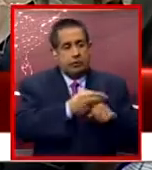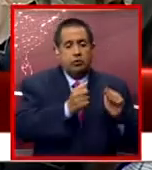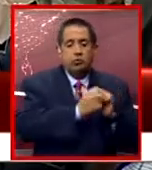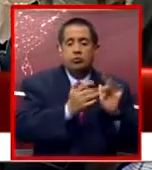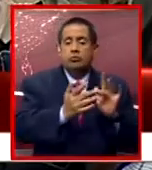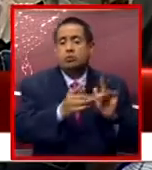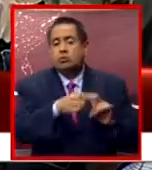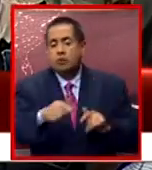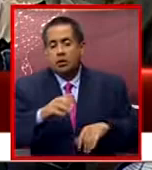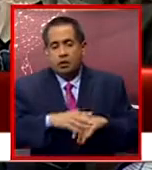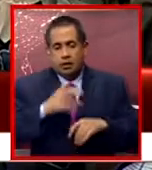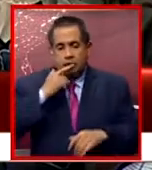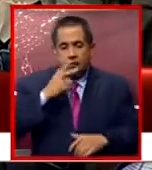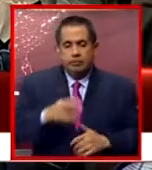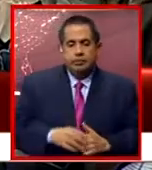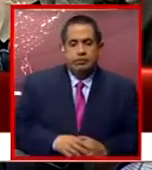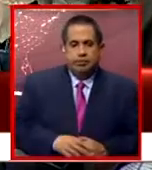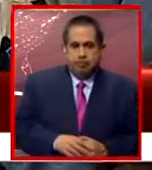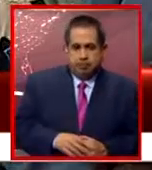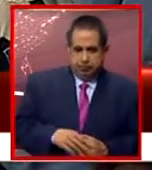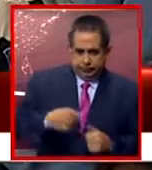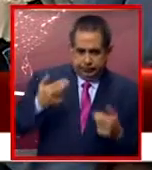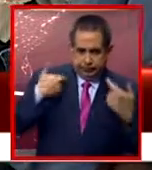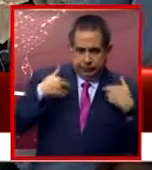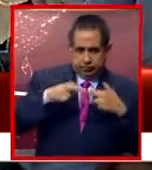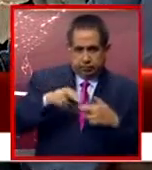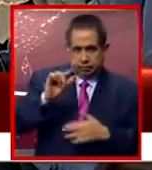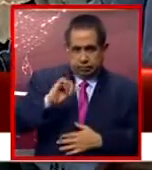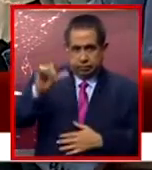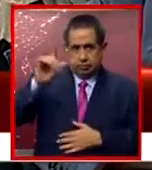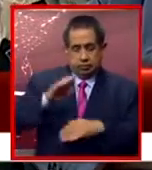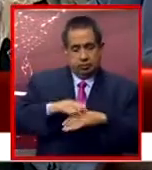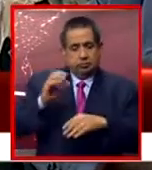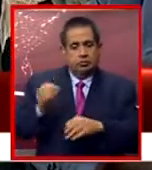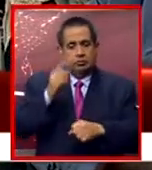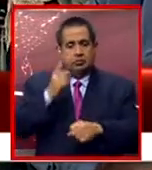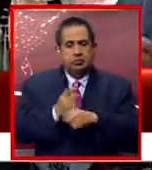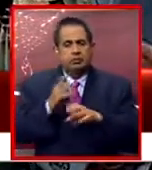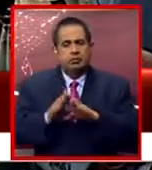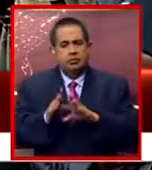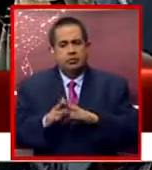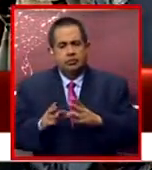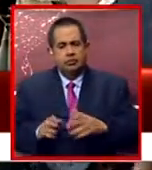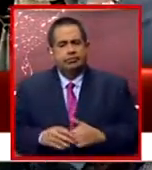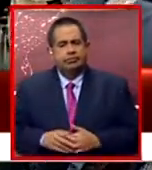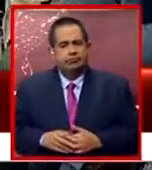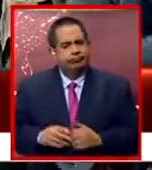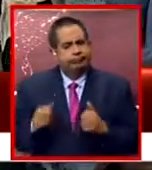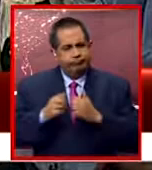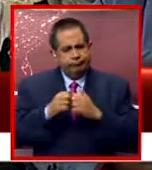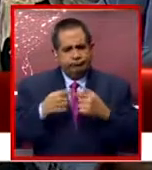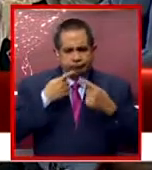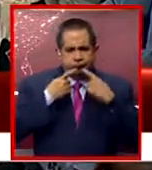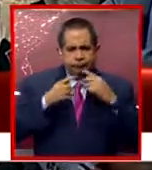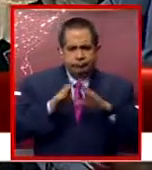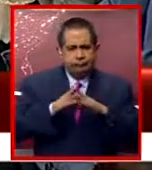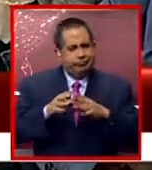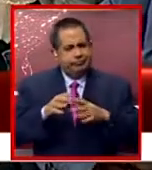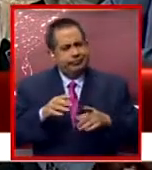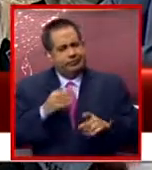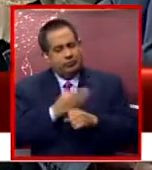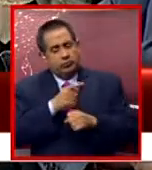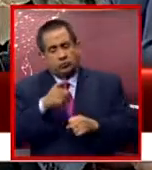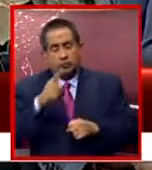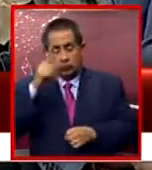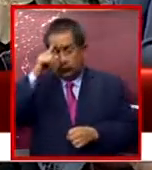ciudadanía. El profesionalismo y la oportunidad con la que actuaron ante uno de los momentos más